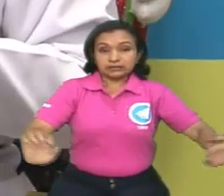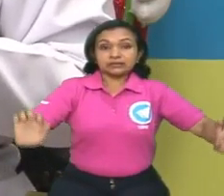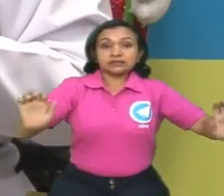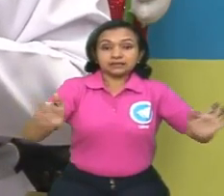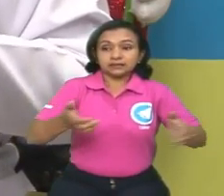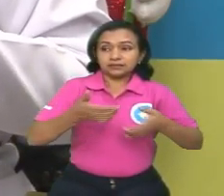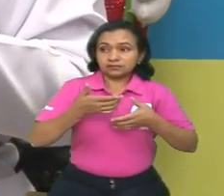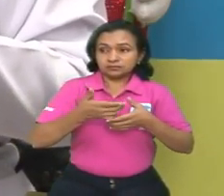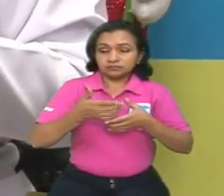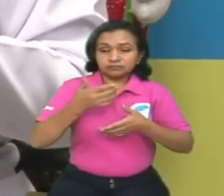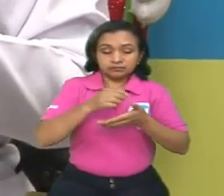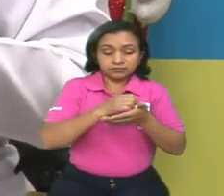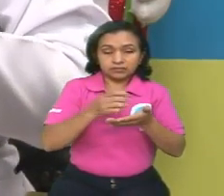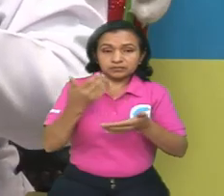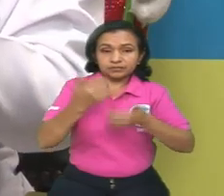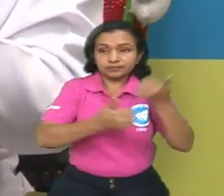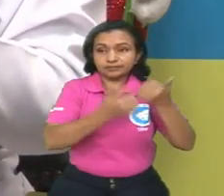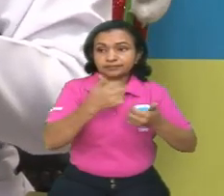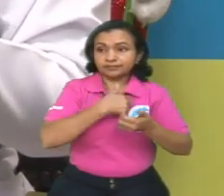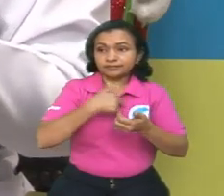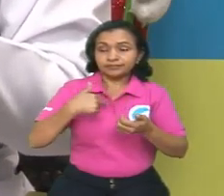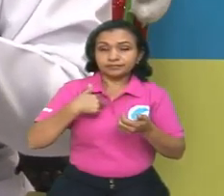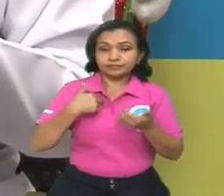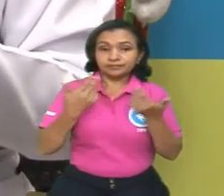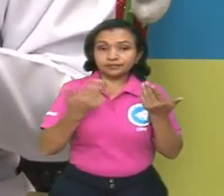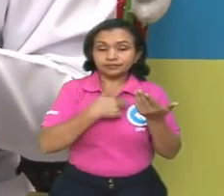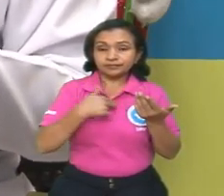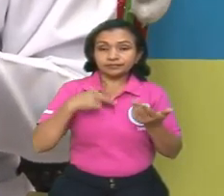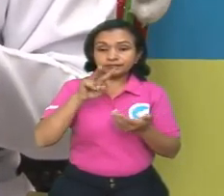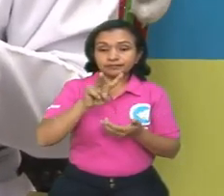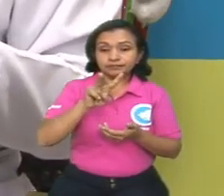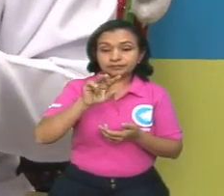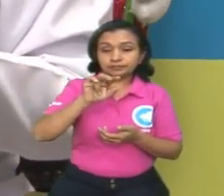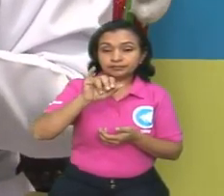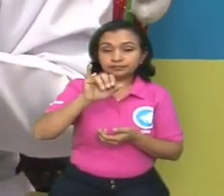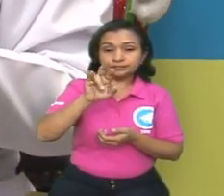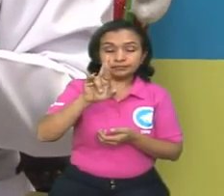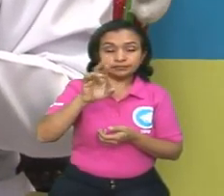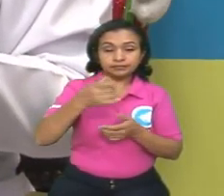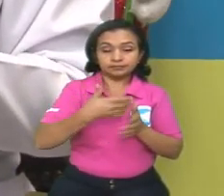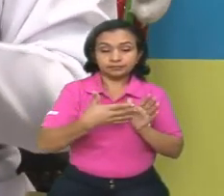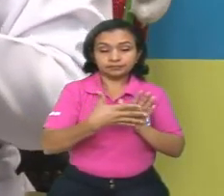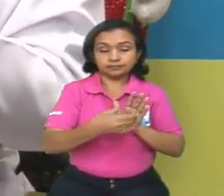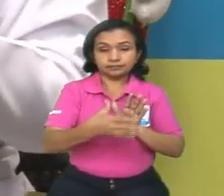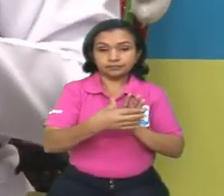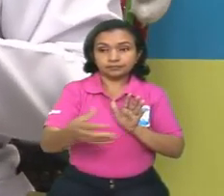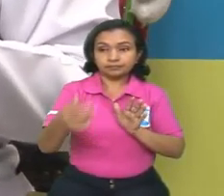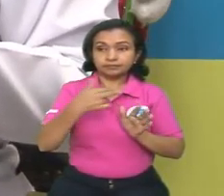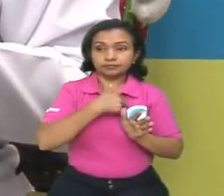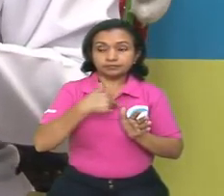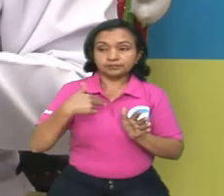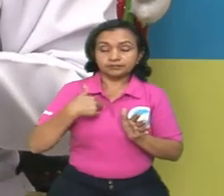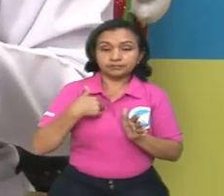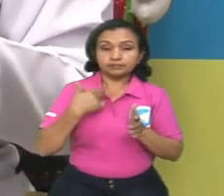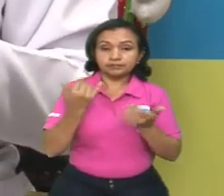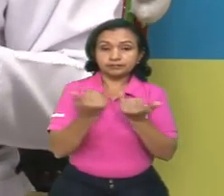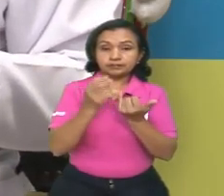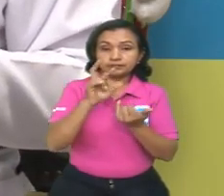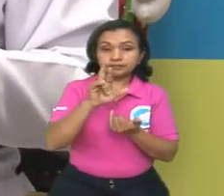laceraciones en el cuello, se repararon, y el virus entró a la célula e inició a reproducirse, le sumamos otro factor de riesgo,